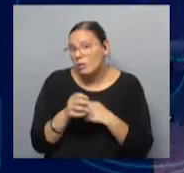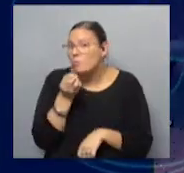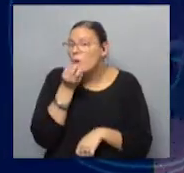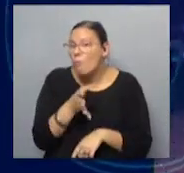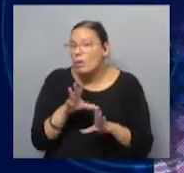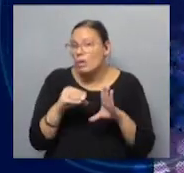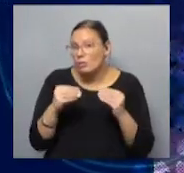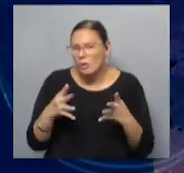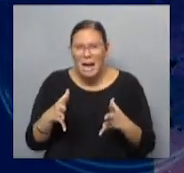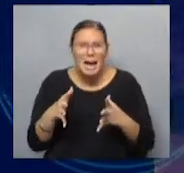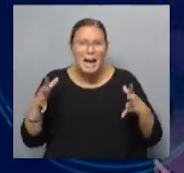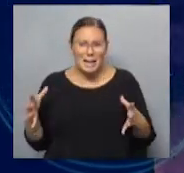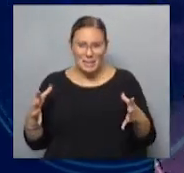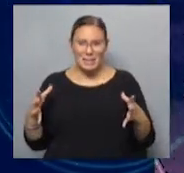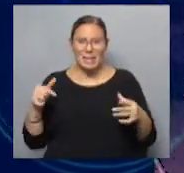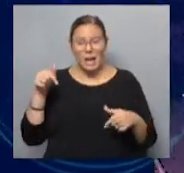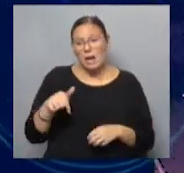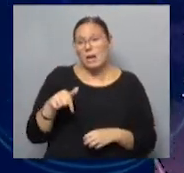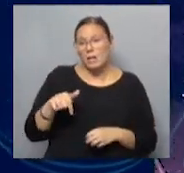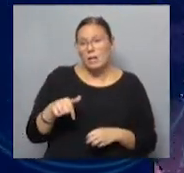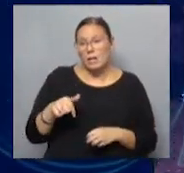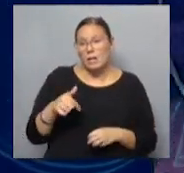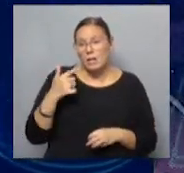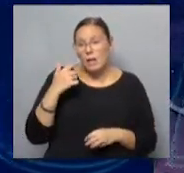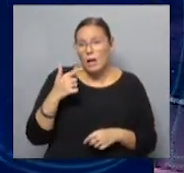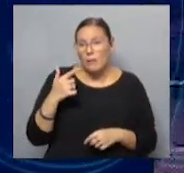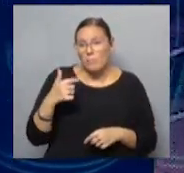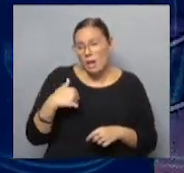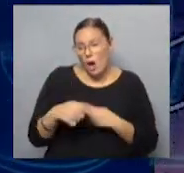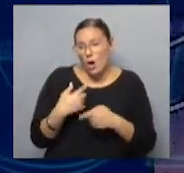tortas fritas de gran tamaño por acá. Así que bueno, los chicos